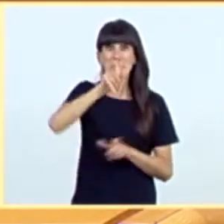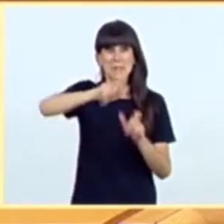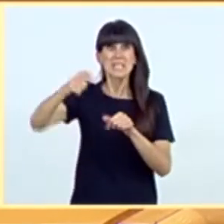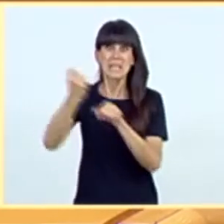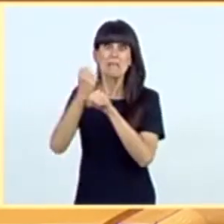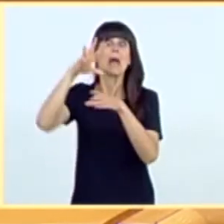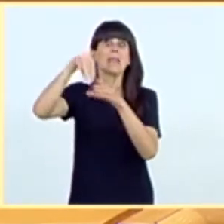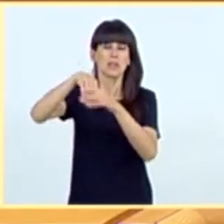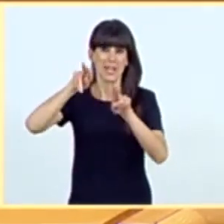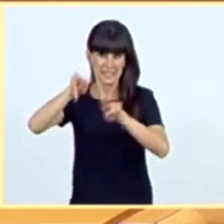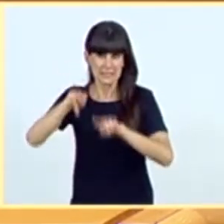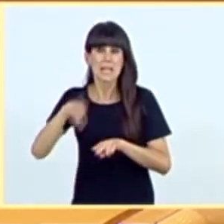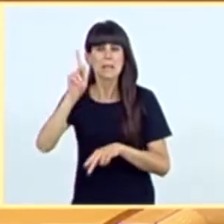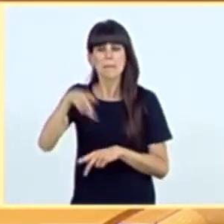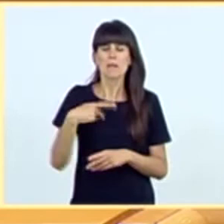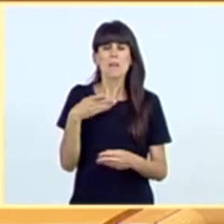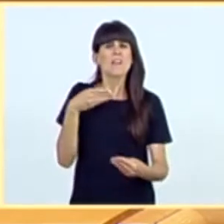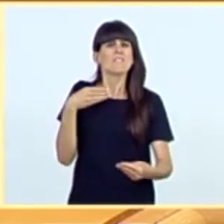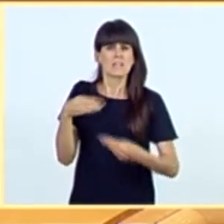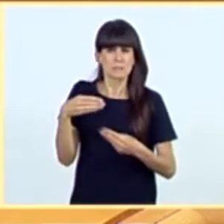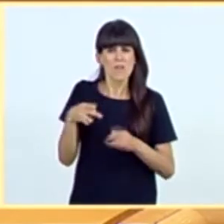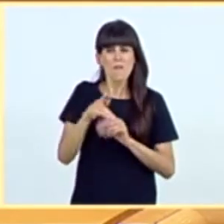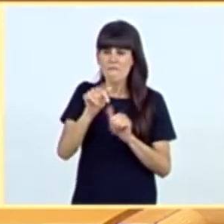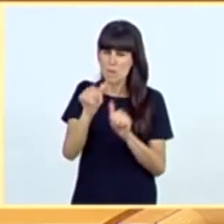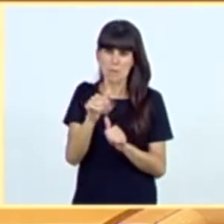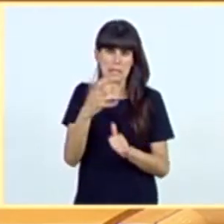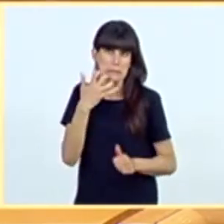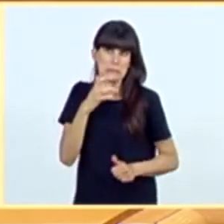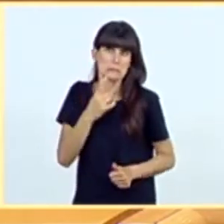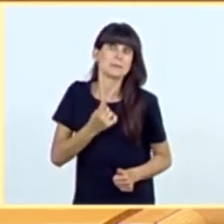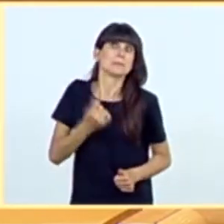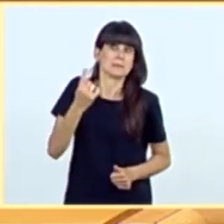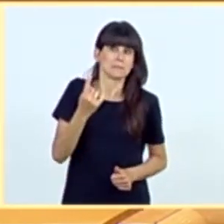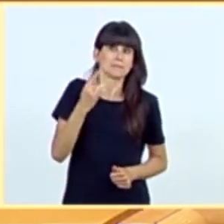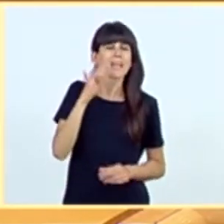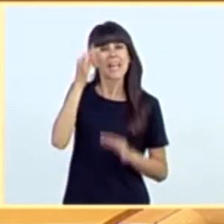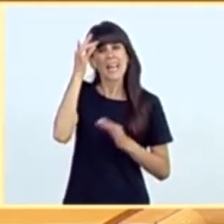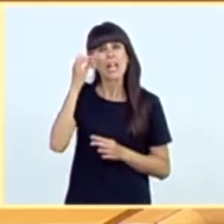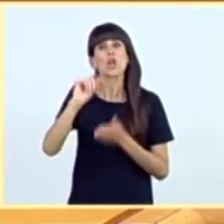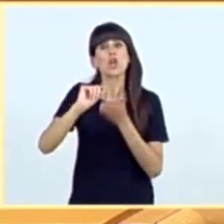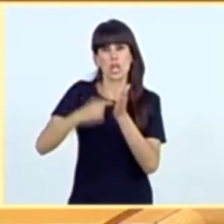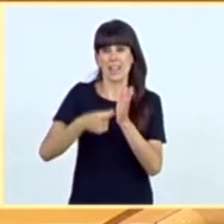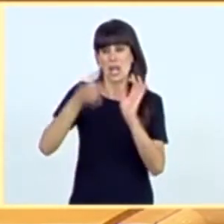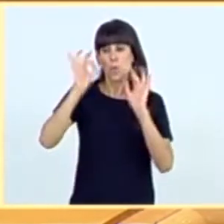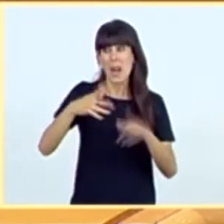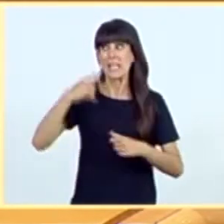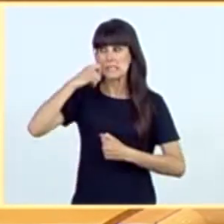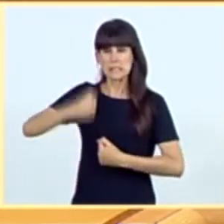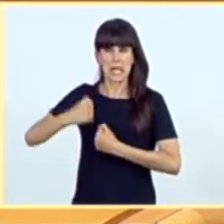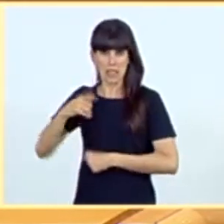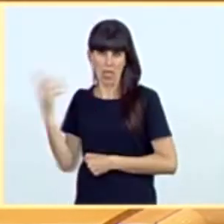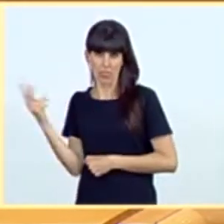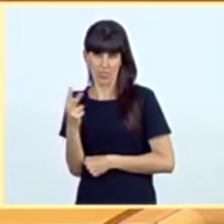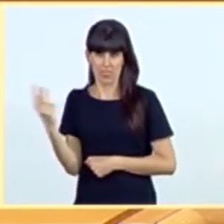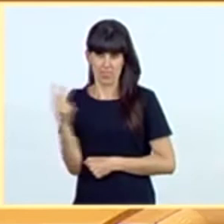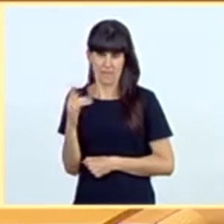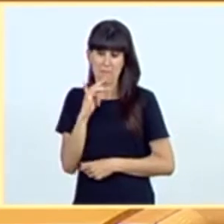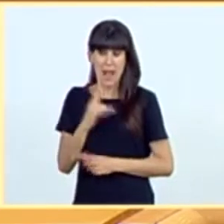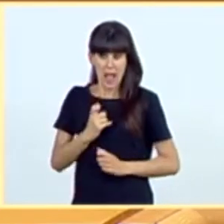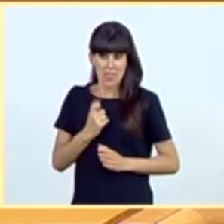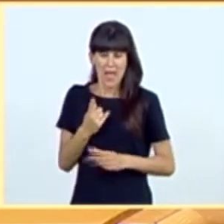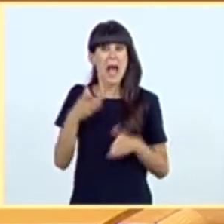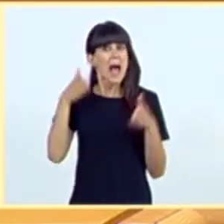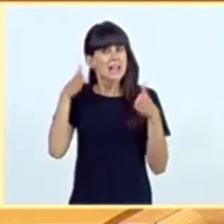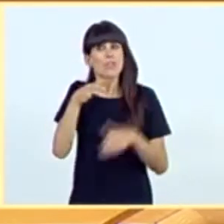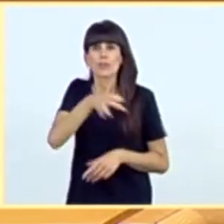se flexibilizó de manera extraordinaria los criterios de contratación, exactamente igual que se hizo en la sanidad, para que se garantizara una